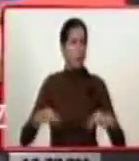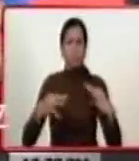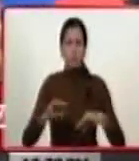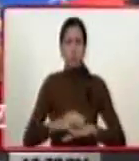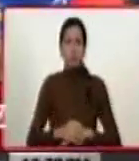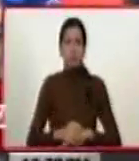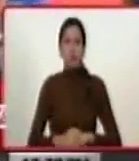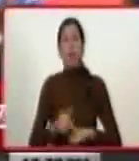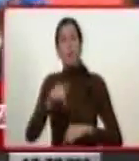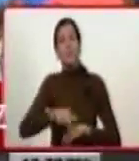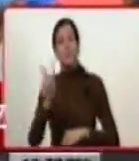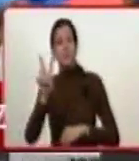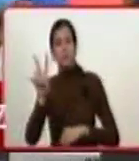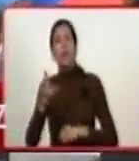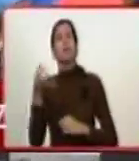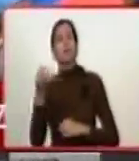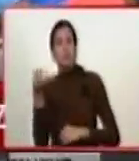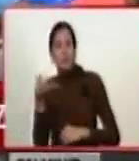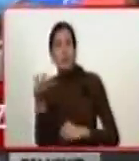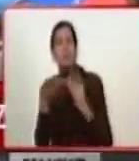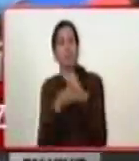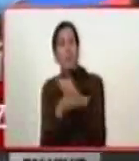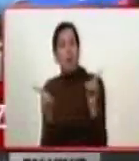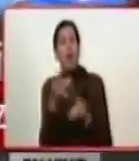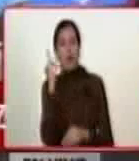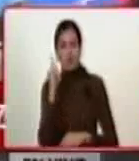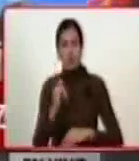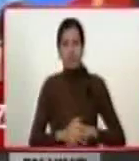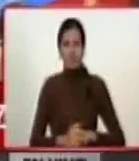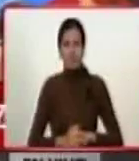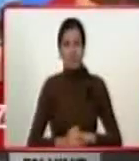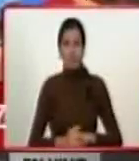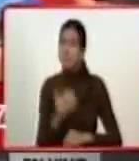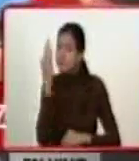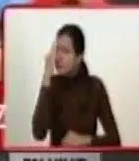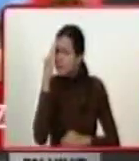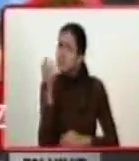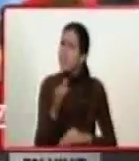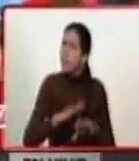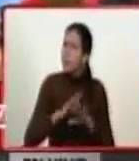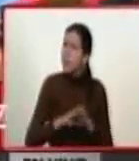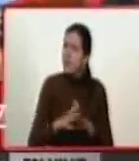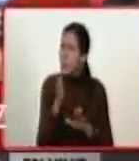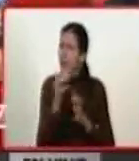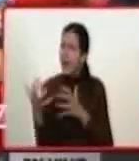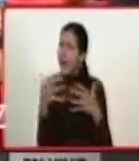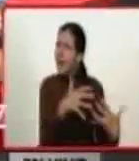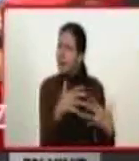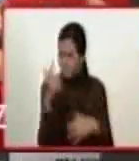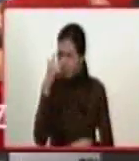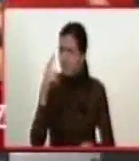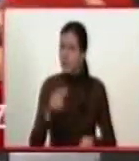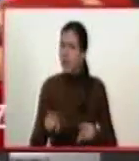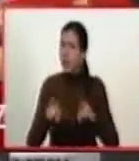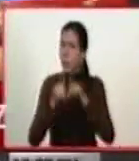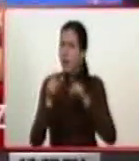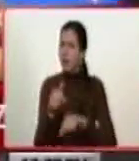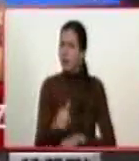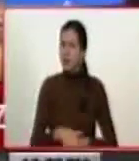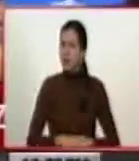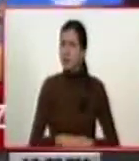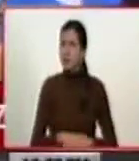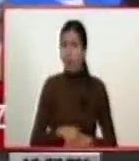porque aquí en Venezuela hay auténtica democracia ustedes saben Por qué en Venezuela no hay una guerra como Lamentablemente la